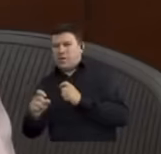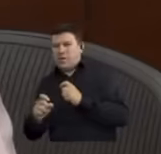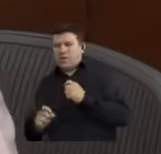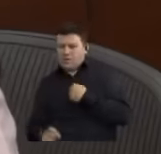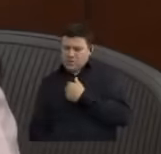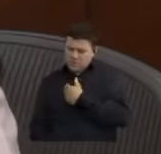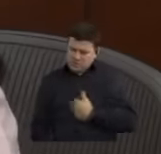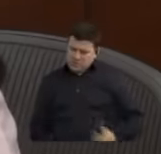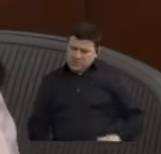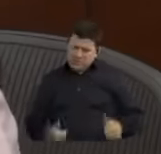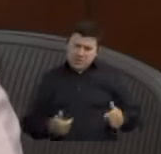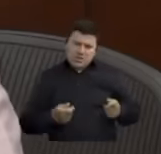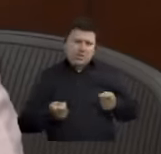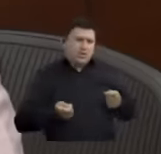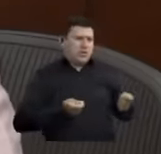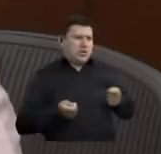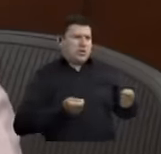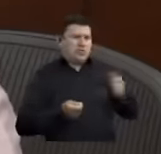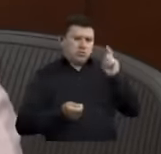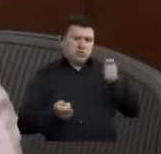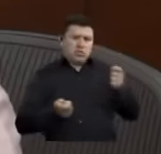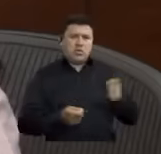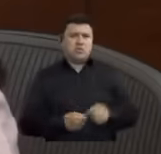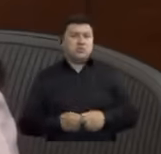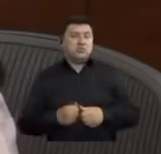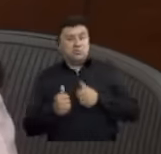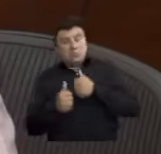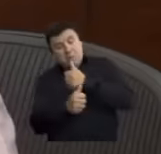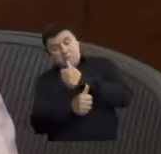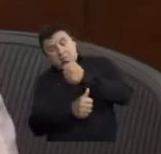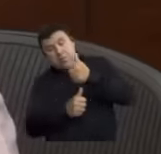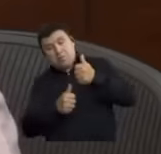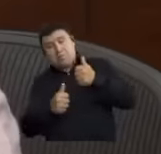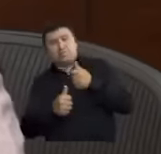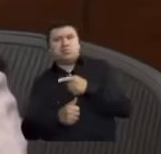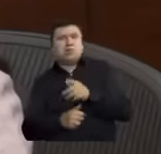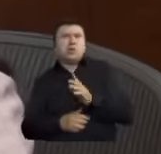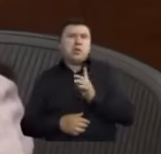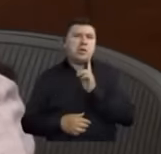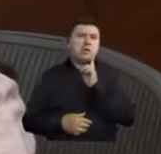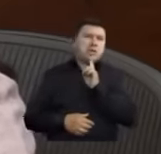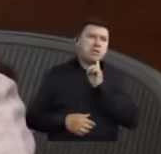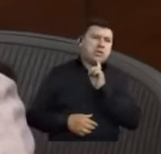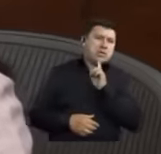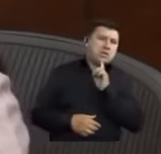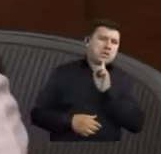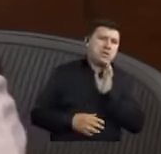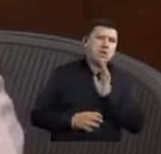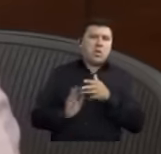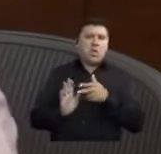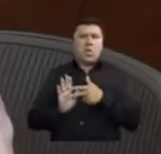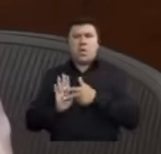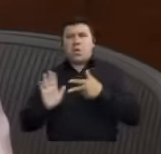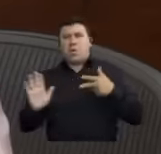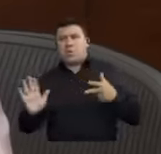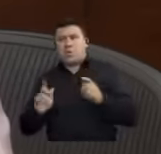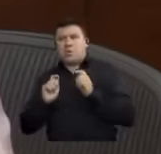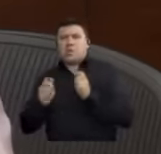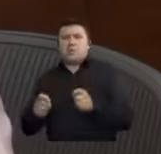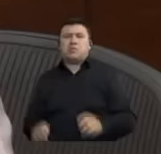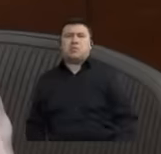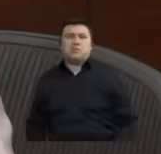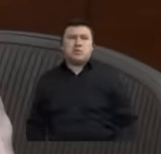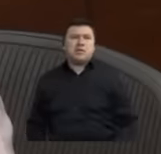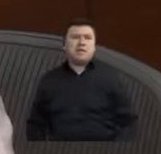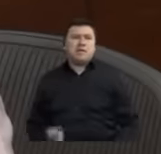gobernar. Petro y su séquito están pavimentando con mentiras la idea de una constituyente